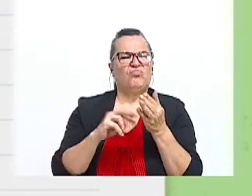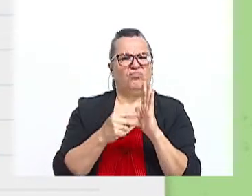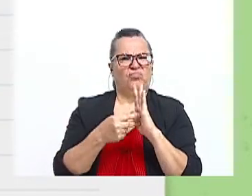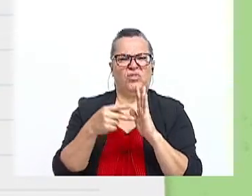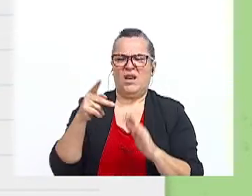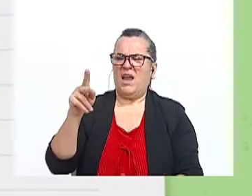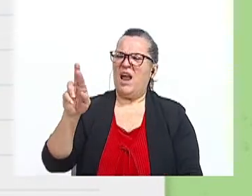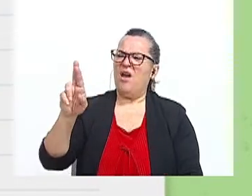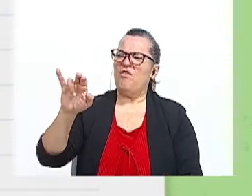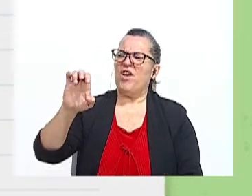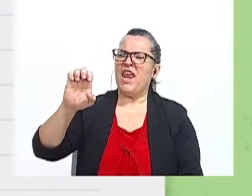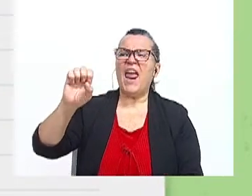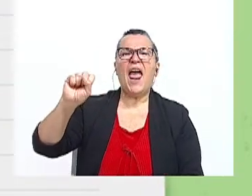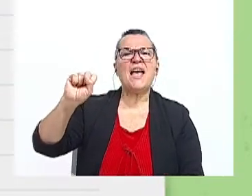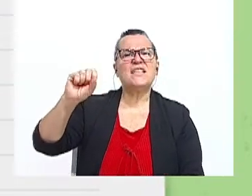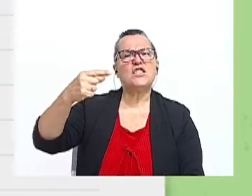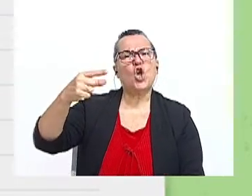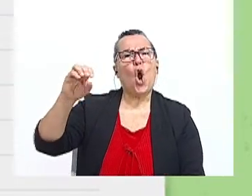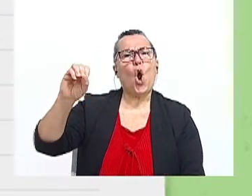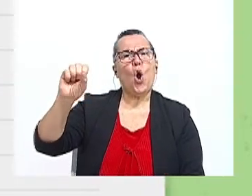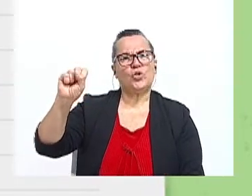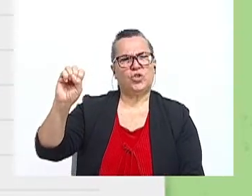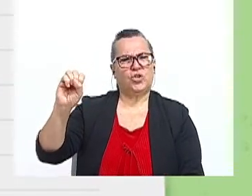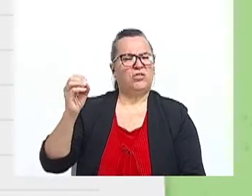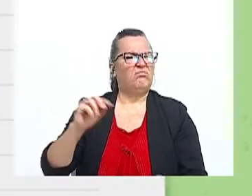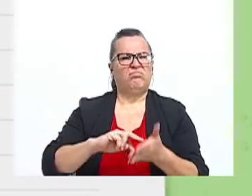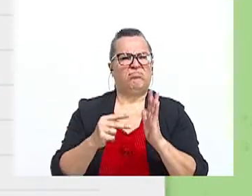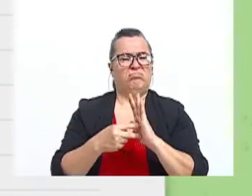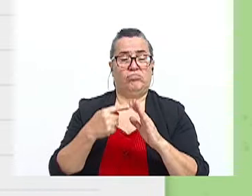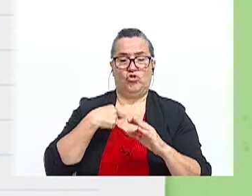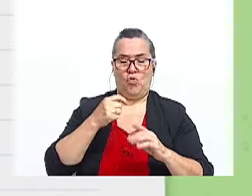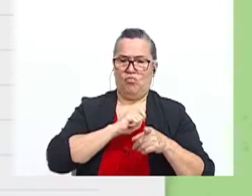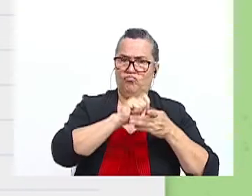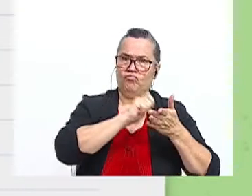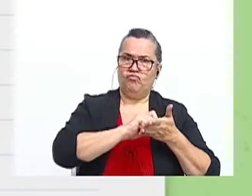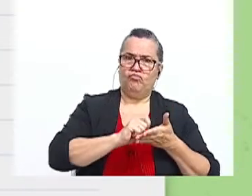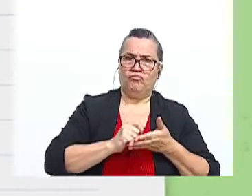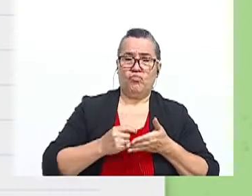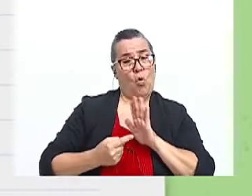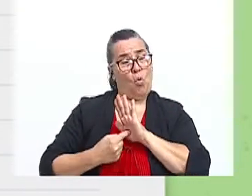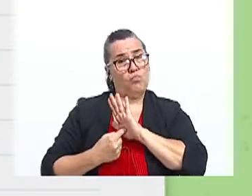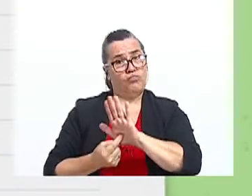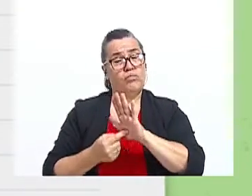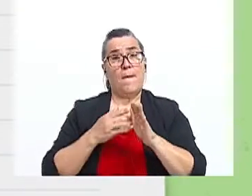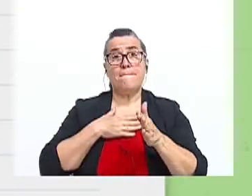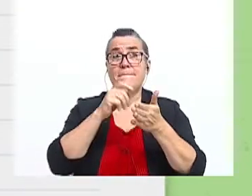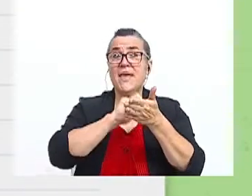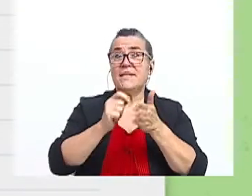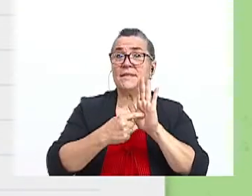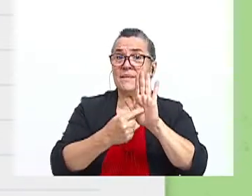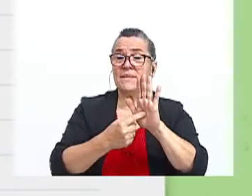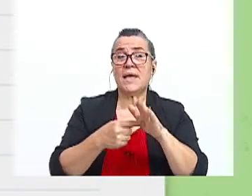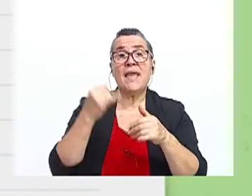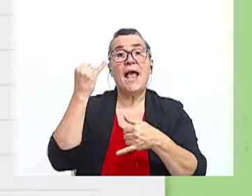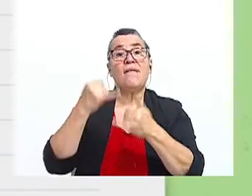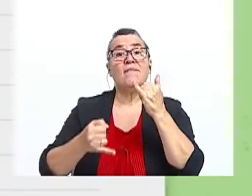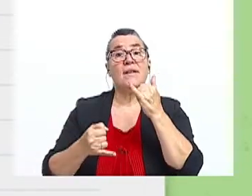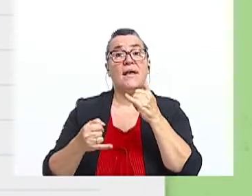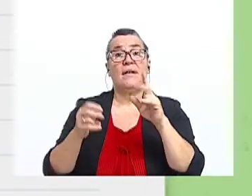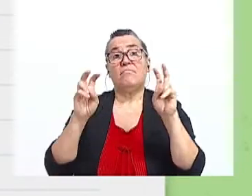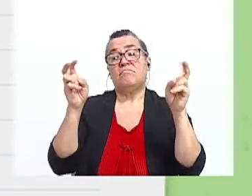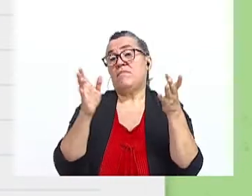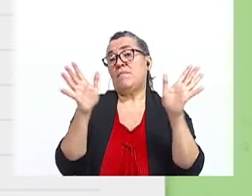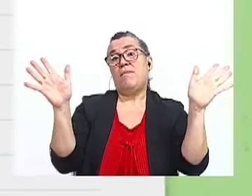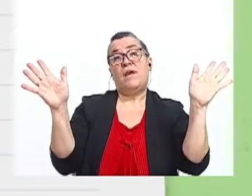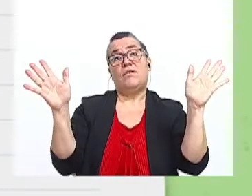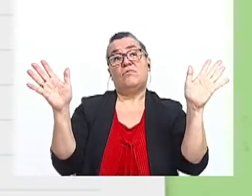Que yo puedo escribir o exponer mi ensayo y al final dejo el tema abierto